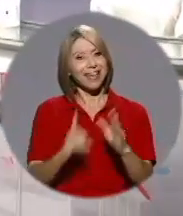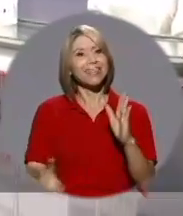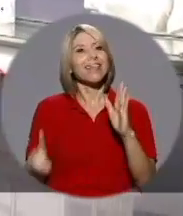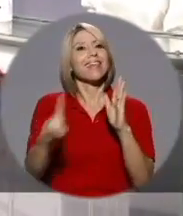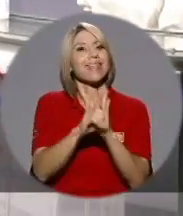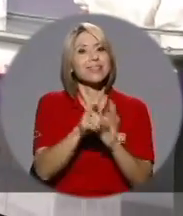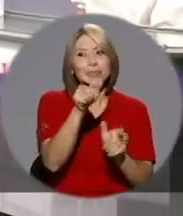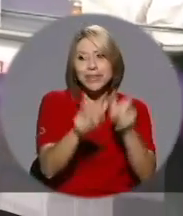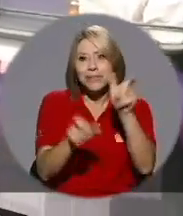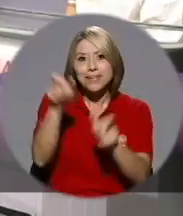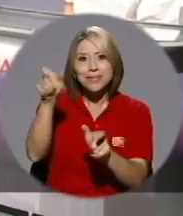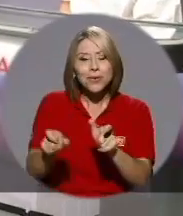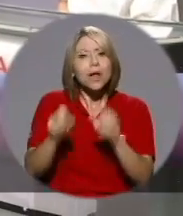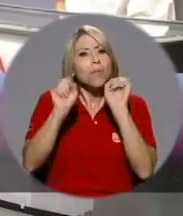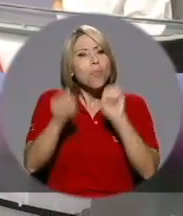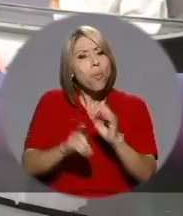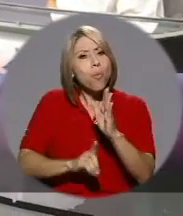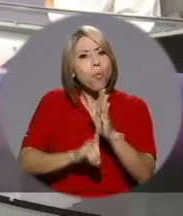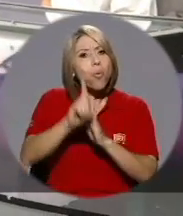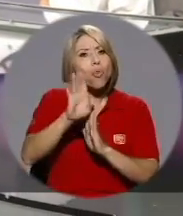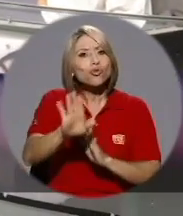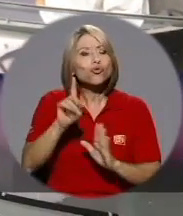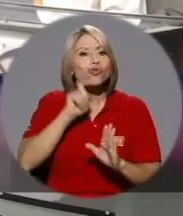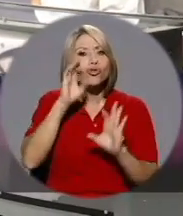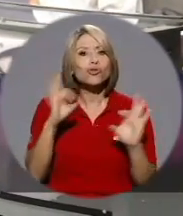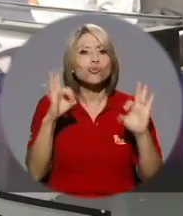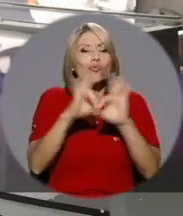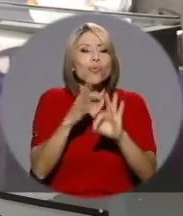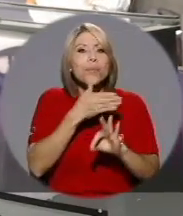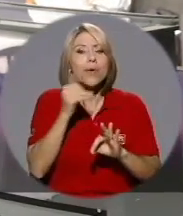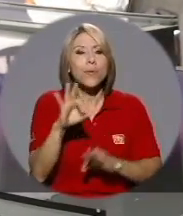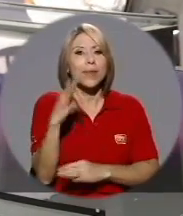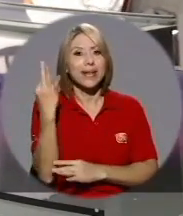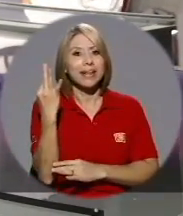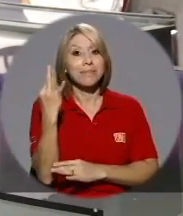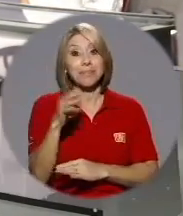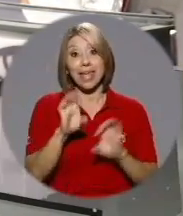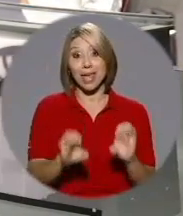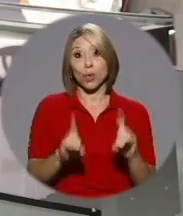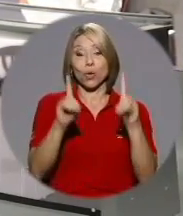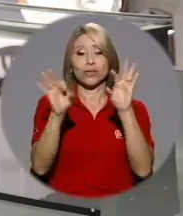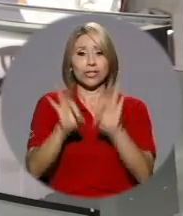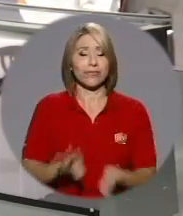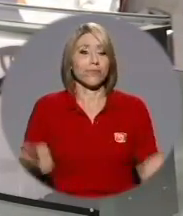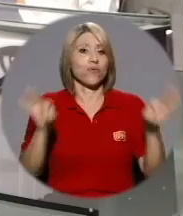ese derecho de cada persona a desarrollar su sexualidad de la mejor manera. Y en esto la